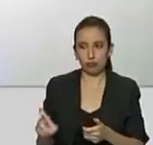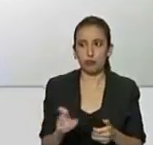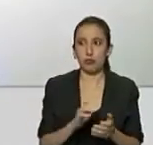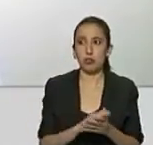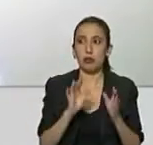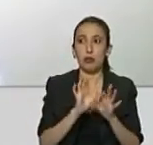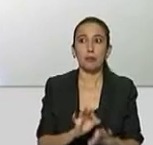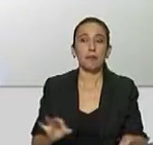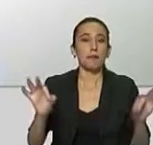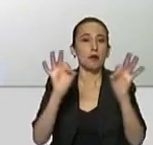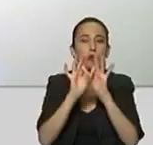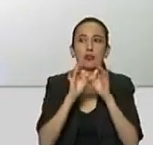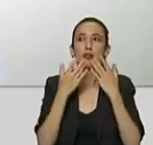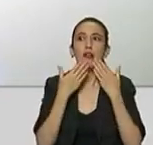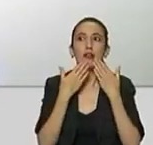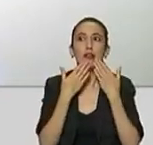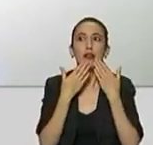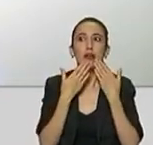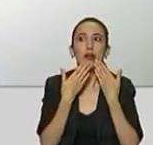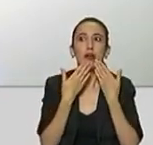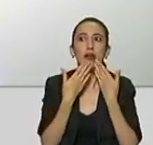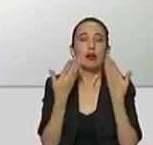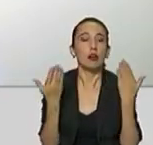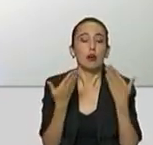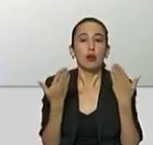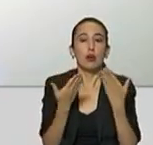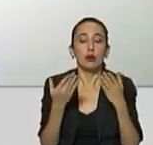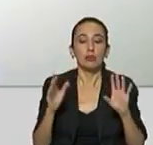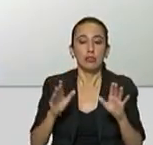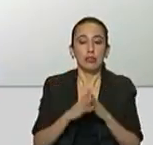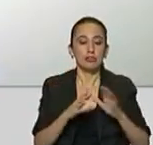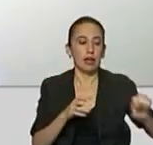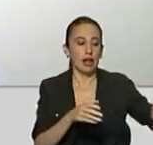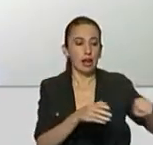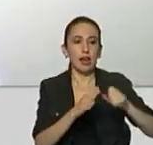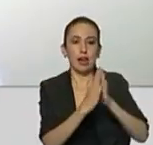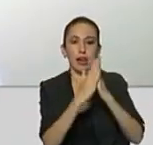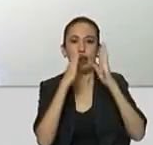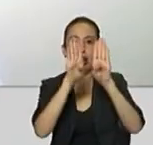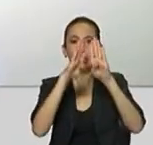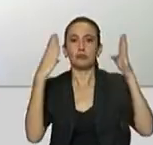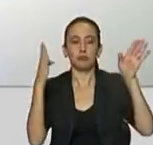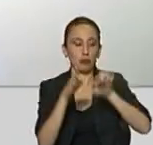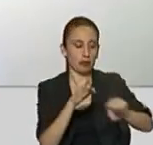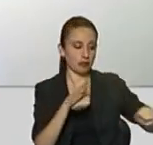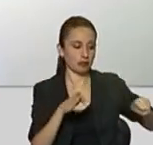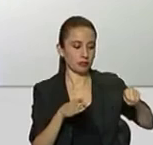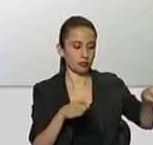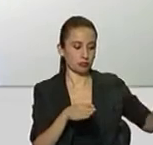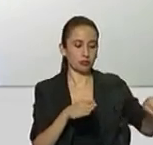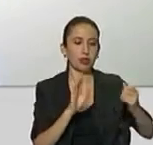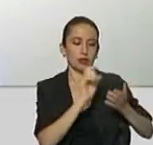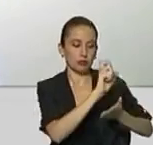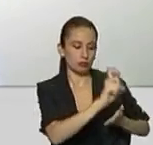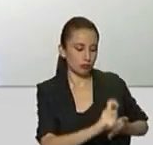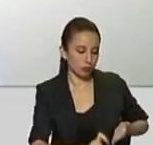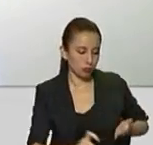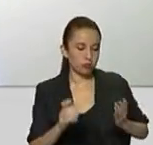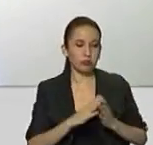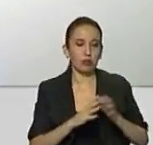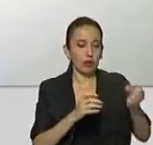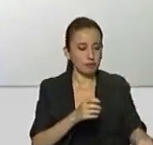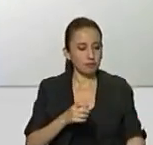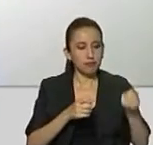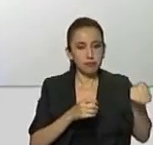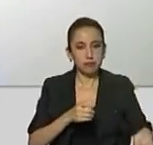Principalmente las manijas externas de la apertura de las puertas, los botones de abrir y cerrar los vidrios, el volante,